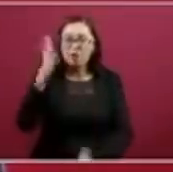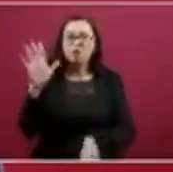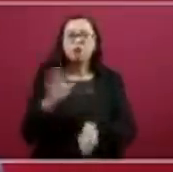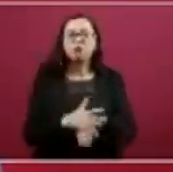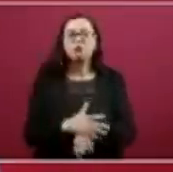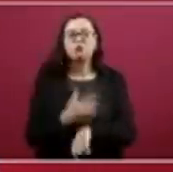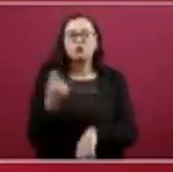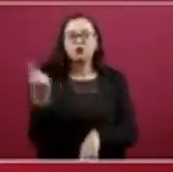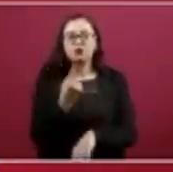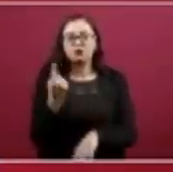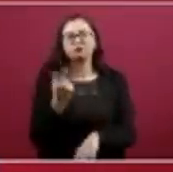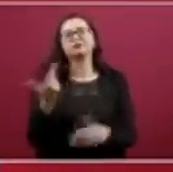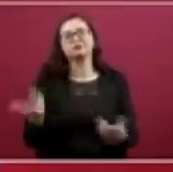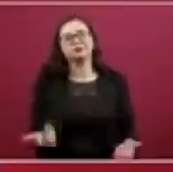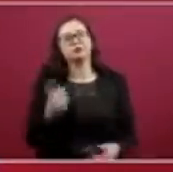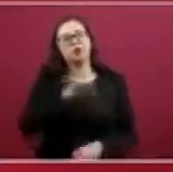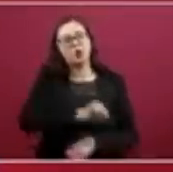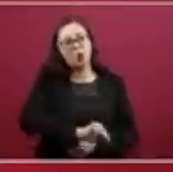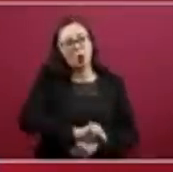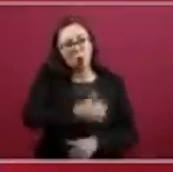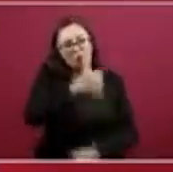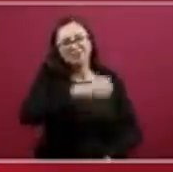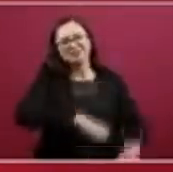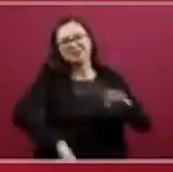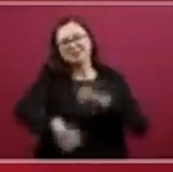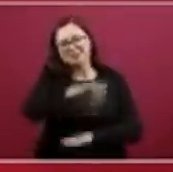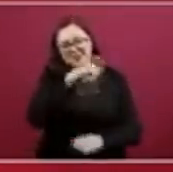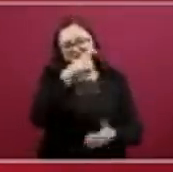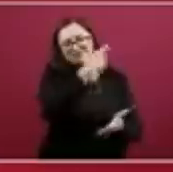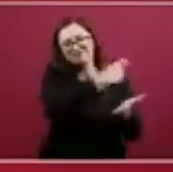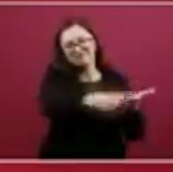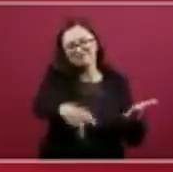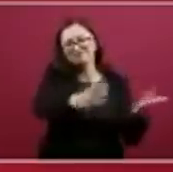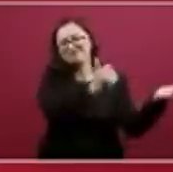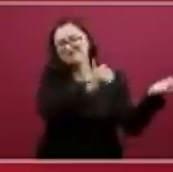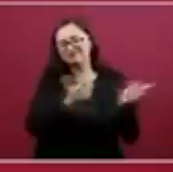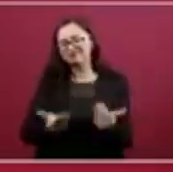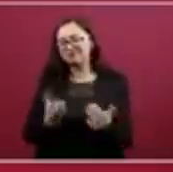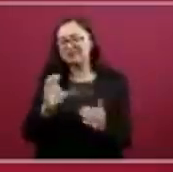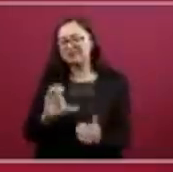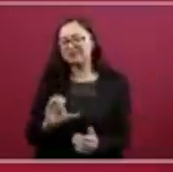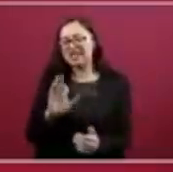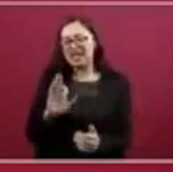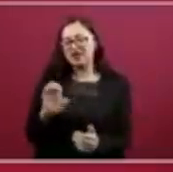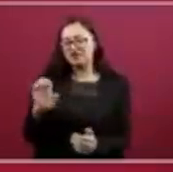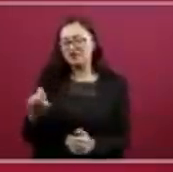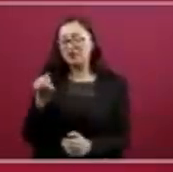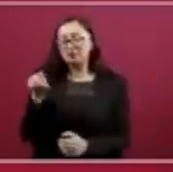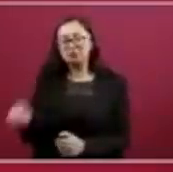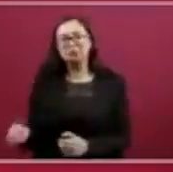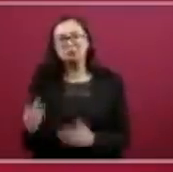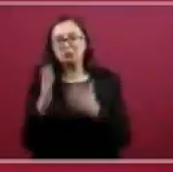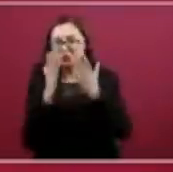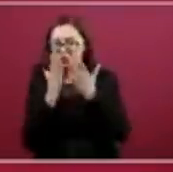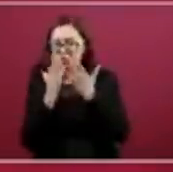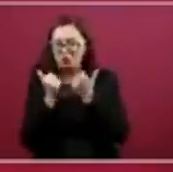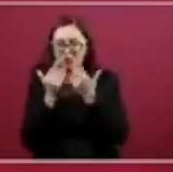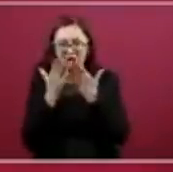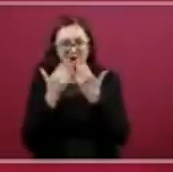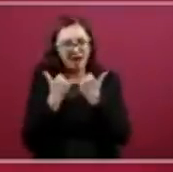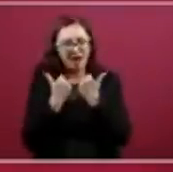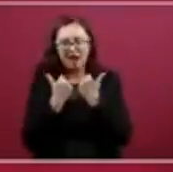se compra la energía eléctrica, porque la Comisión Federal de Electricidad dejó de ser